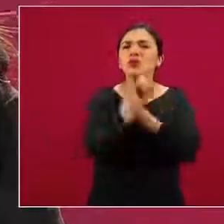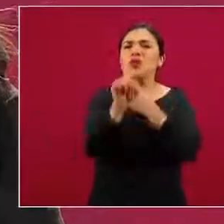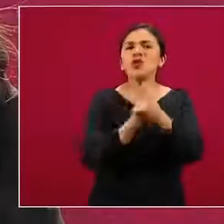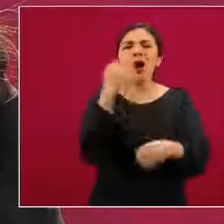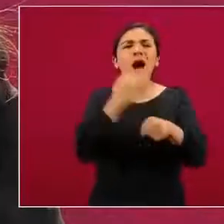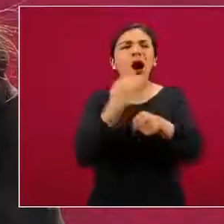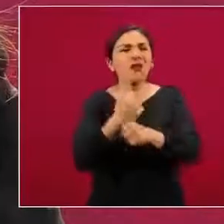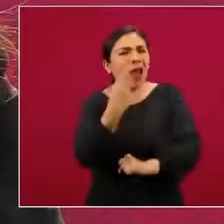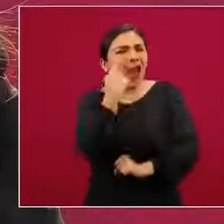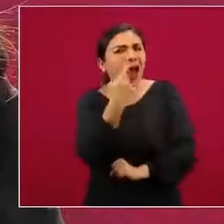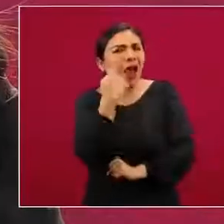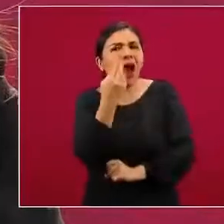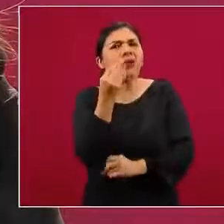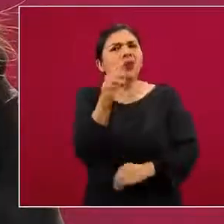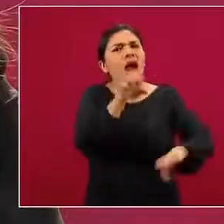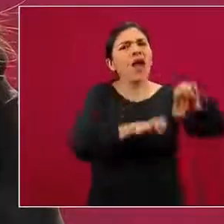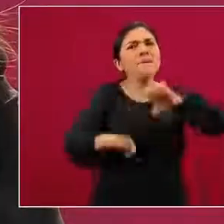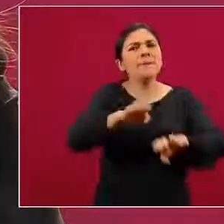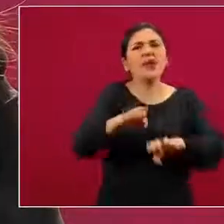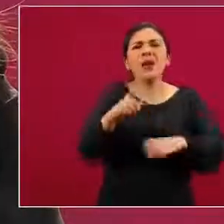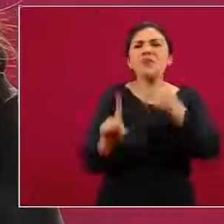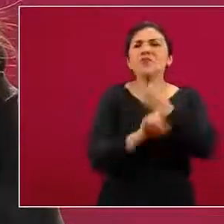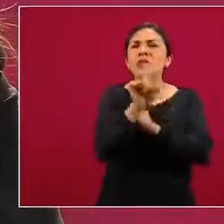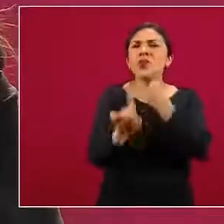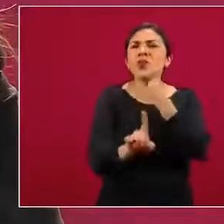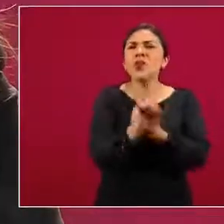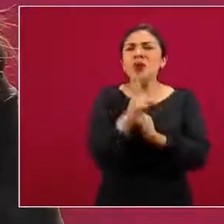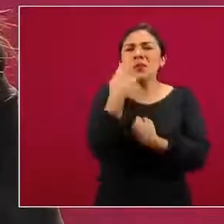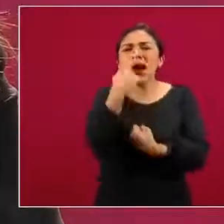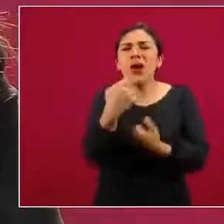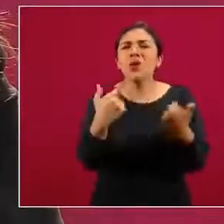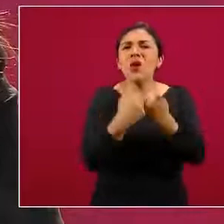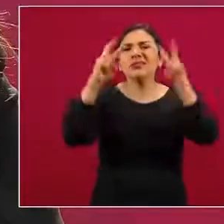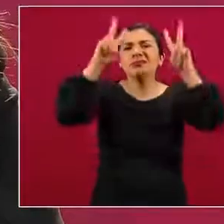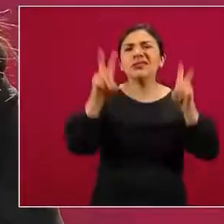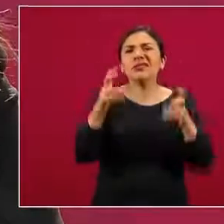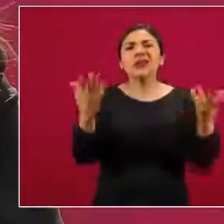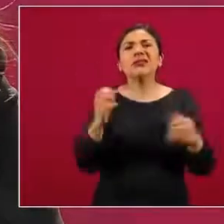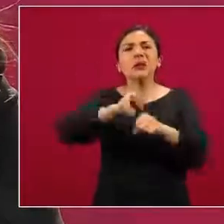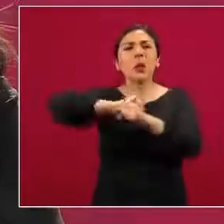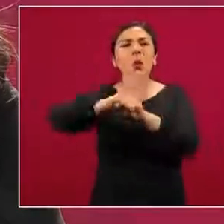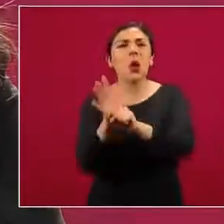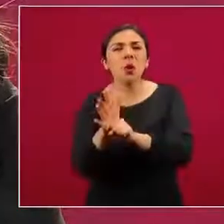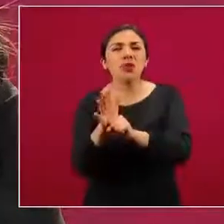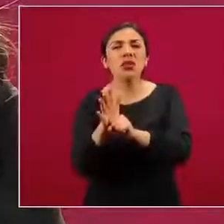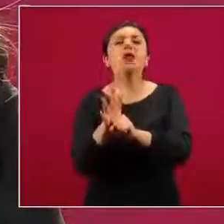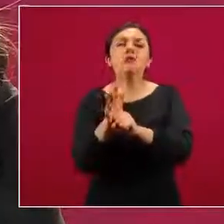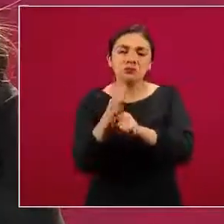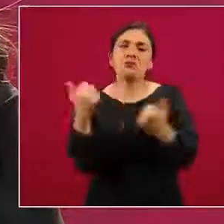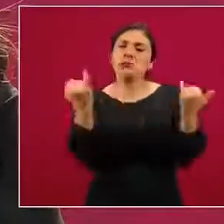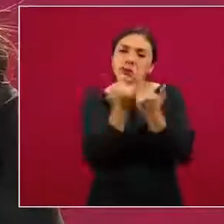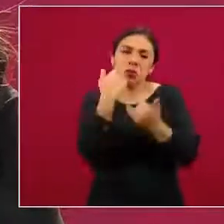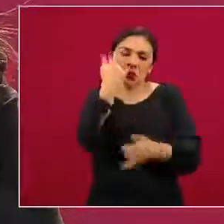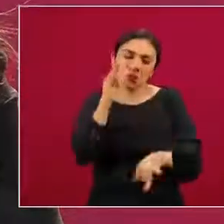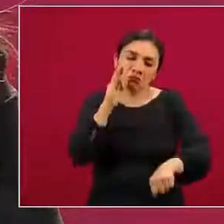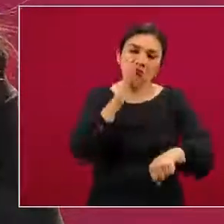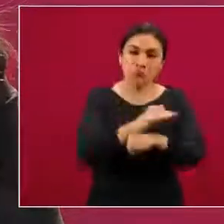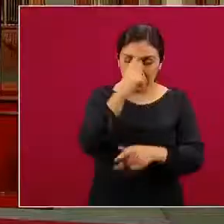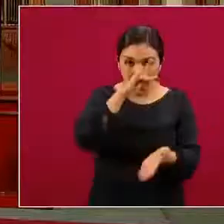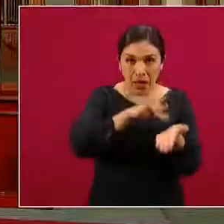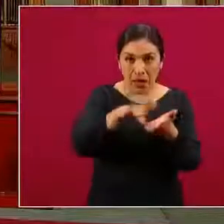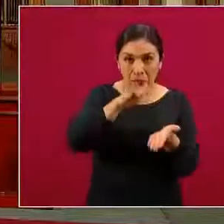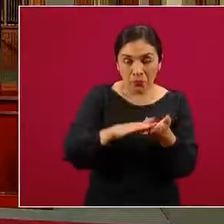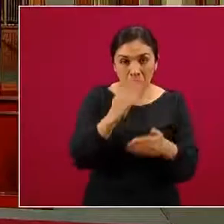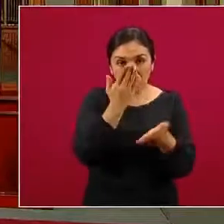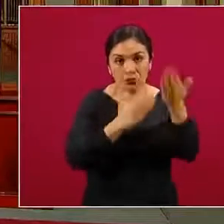pequeñas, micro, medianas empresas en nuestro país frente a la pandemia de COVID-19. Y,